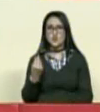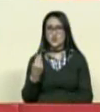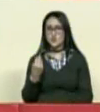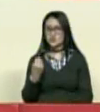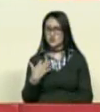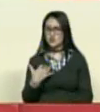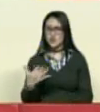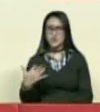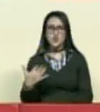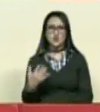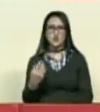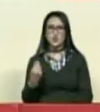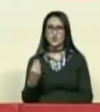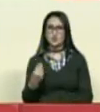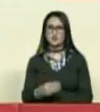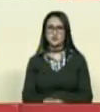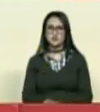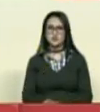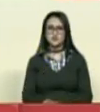miles.